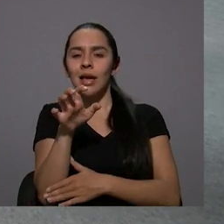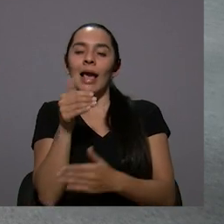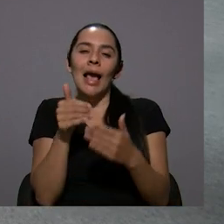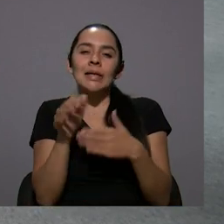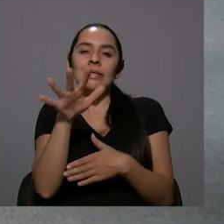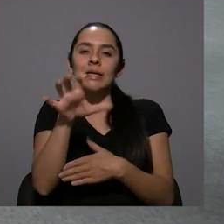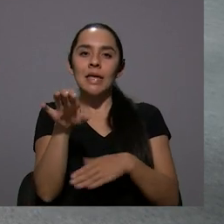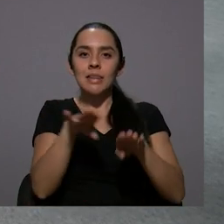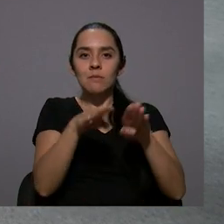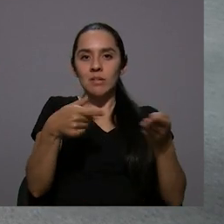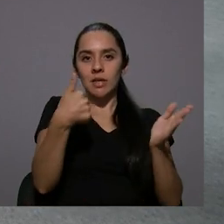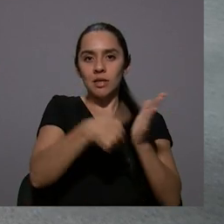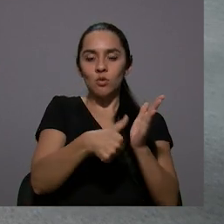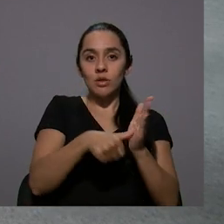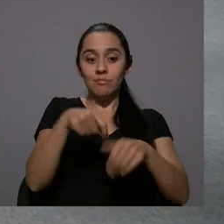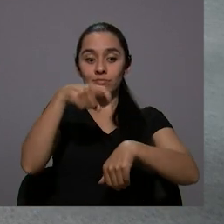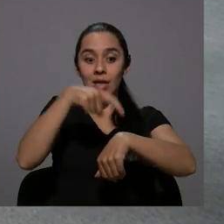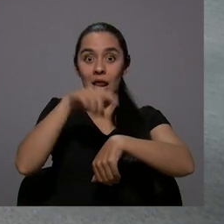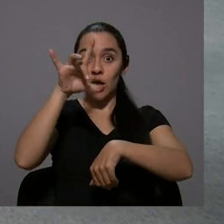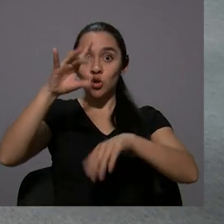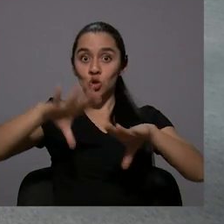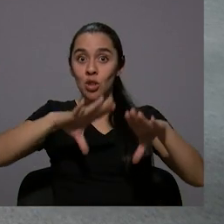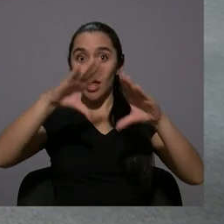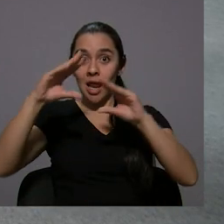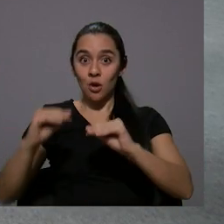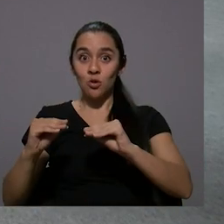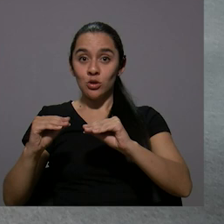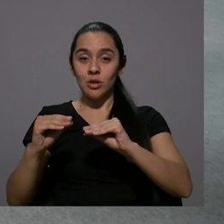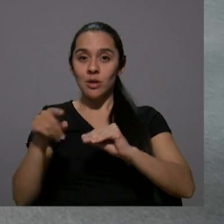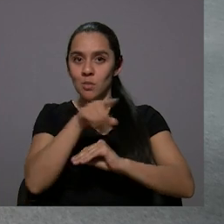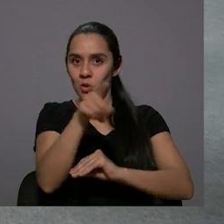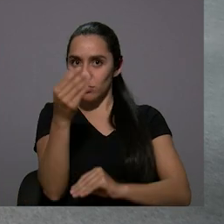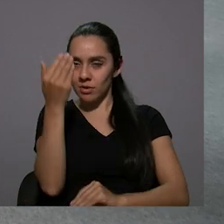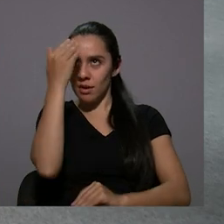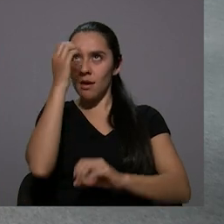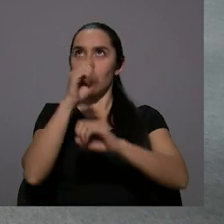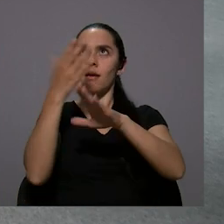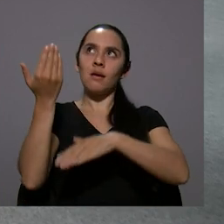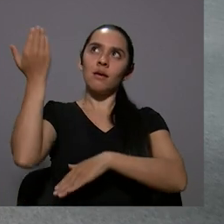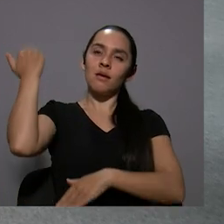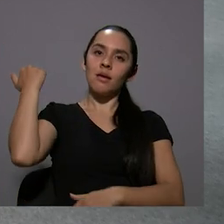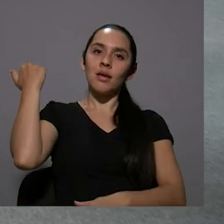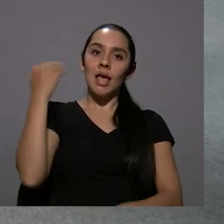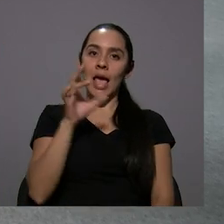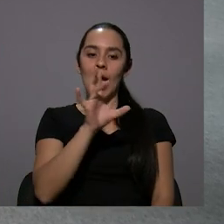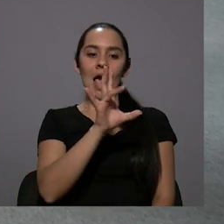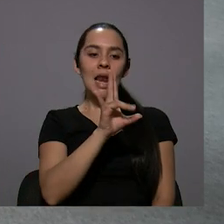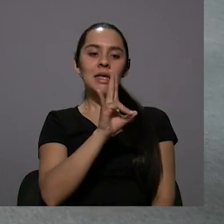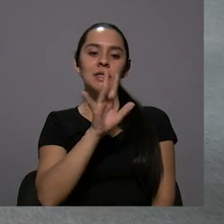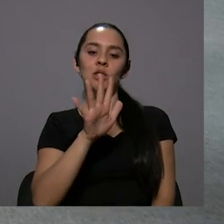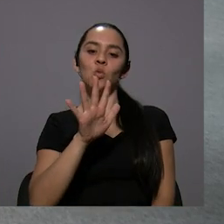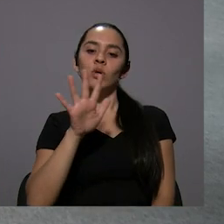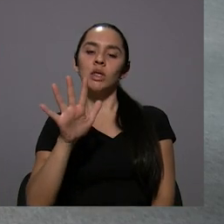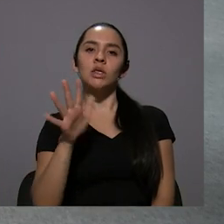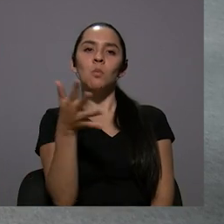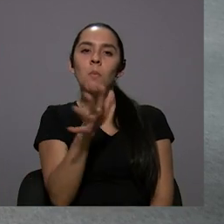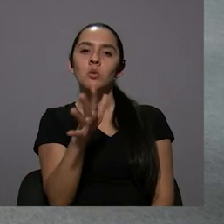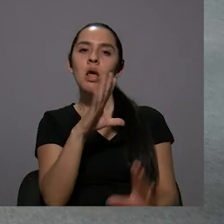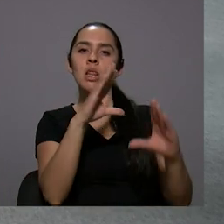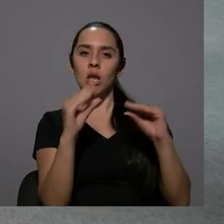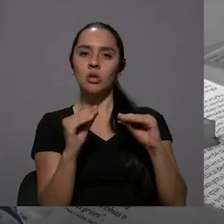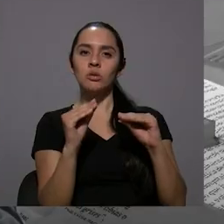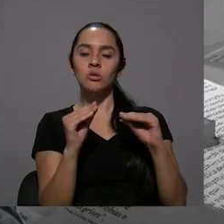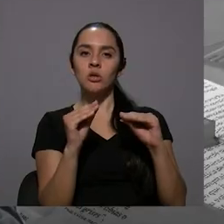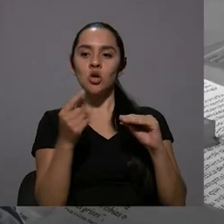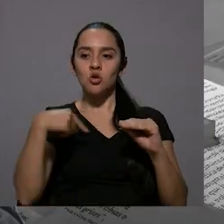casi mesas de votación al ser las 8 de la noche para que tenga una idea a las 7:55 más o